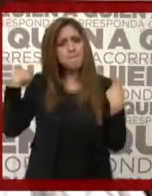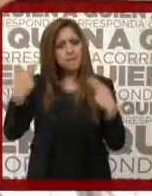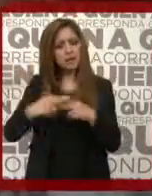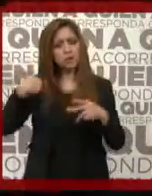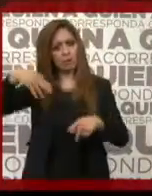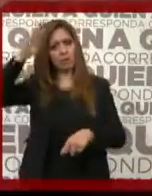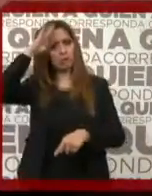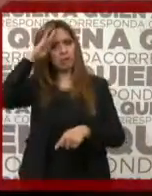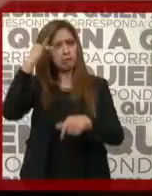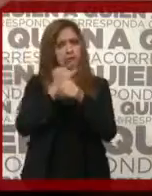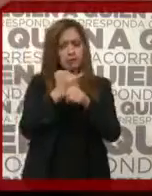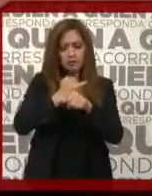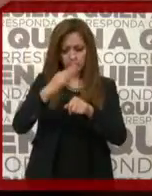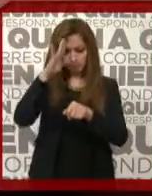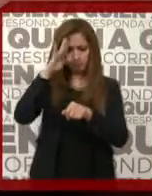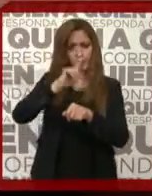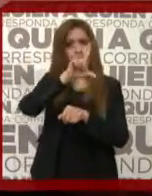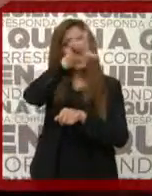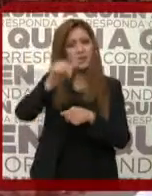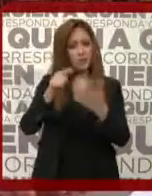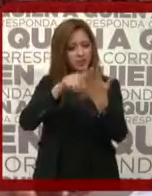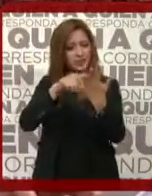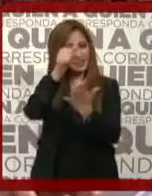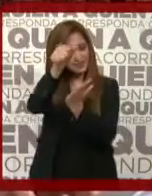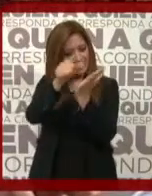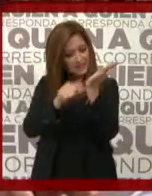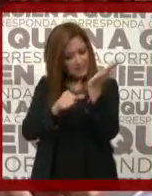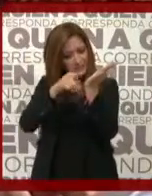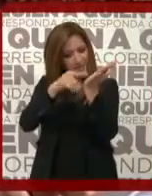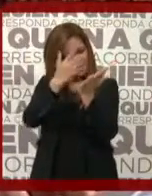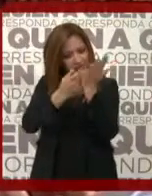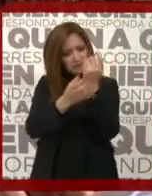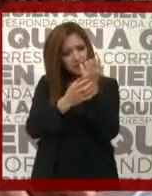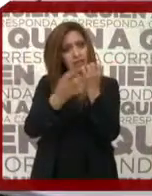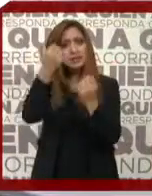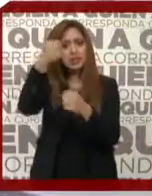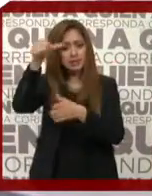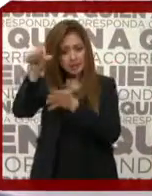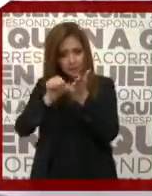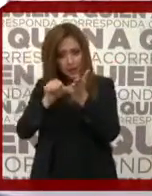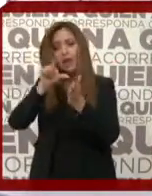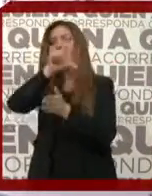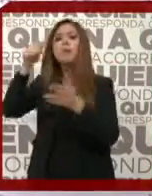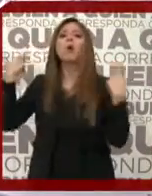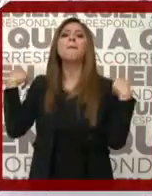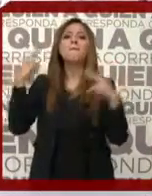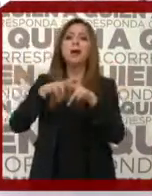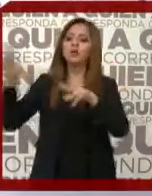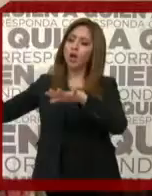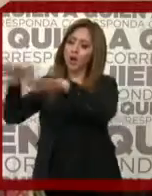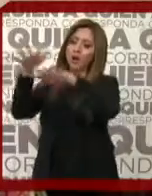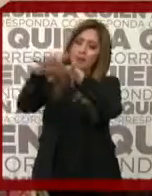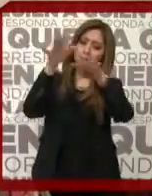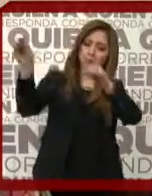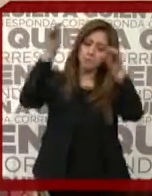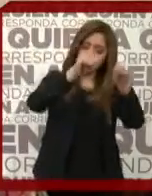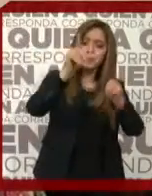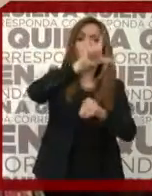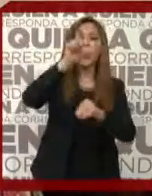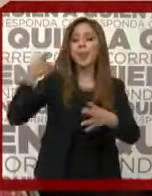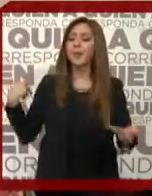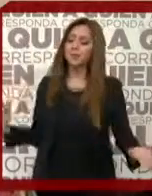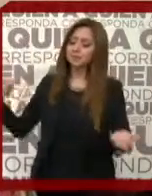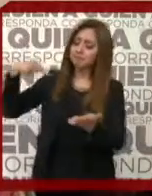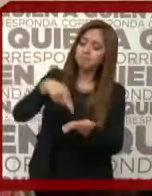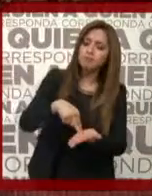profesor investigador. Debido a una cirugía en la mano, se ausenta por 6 semanas. Sus grupos son reasignados con otros profesores. A su regreso no le informan